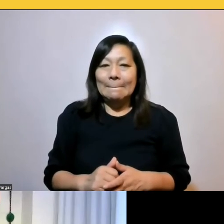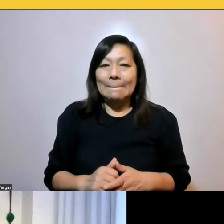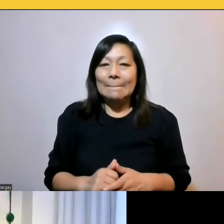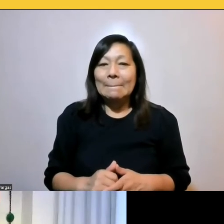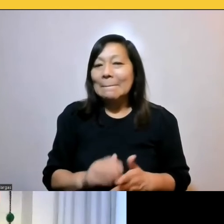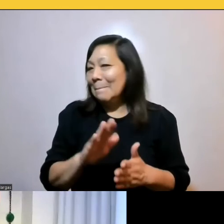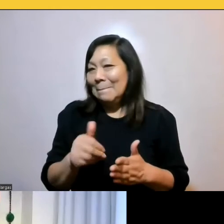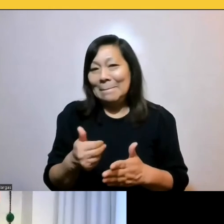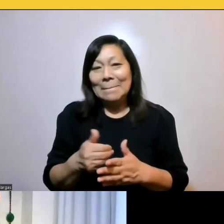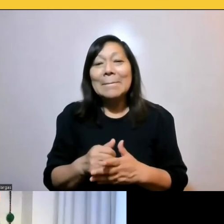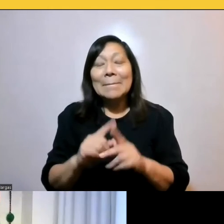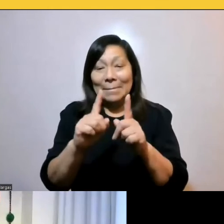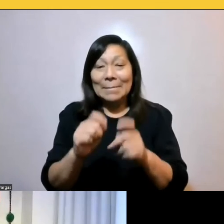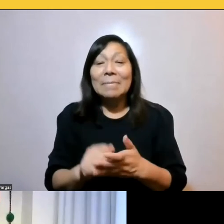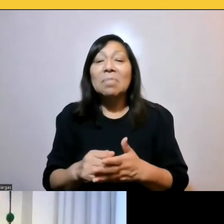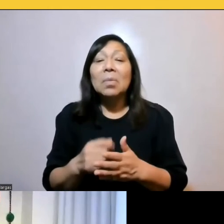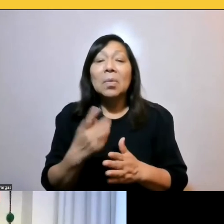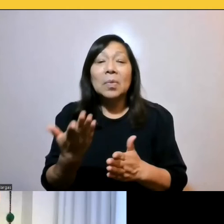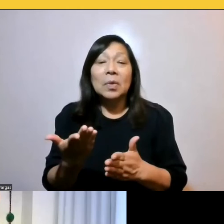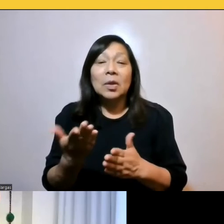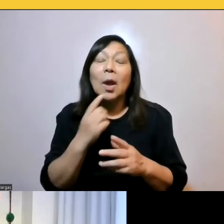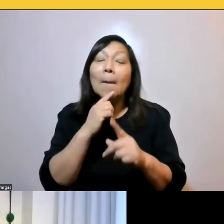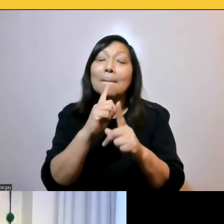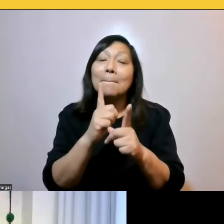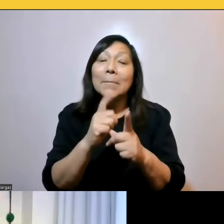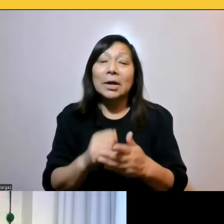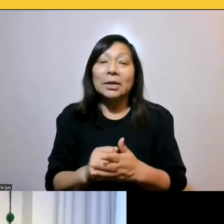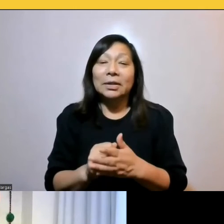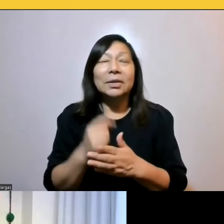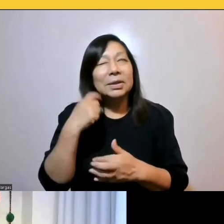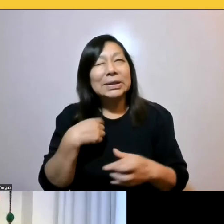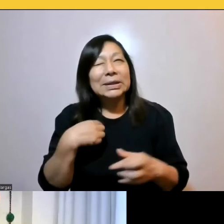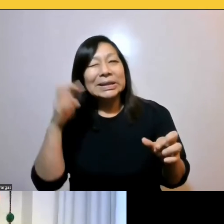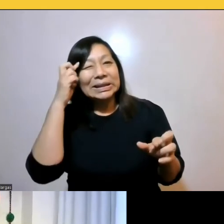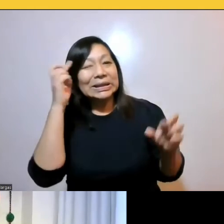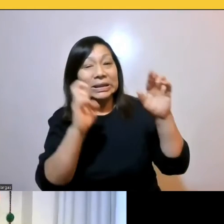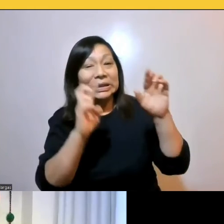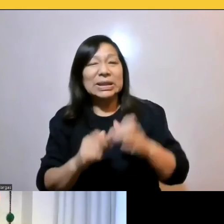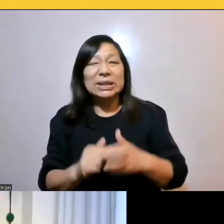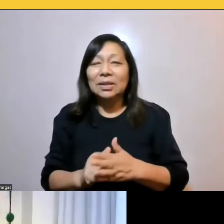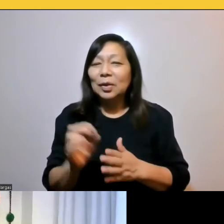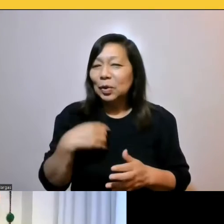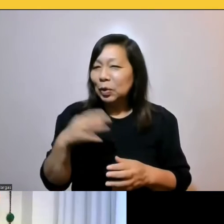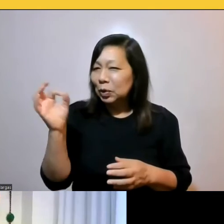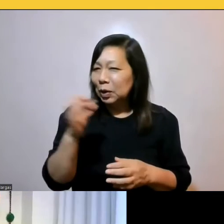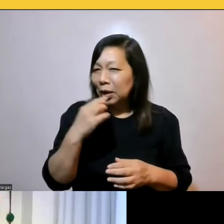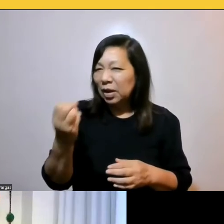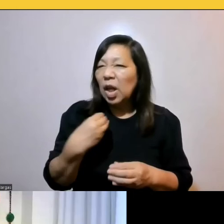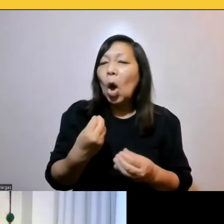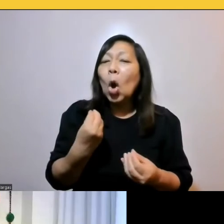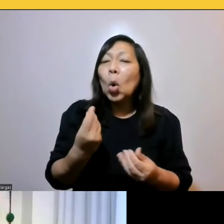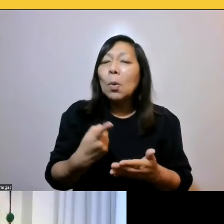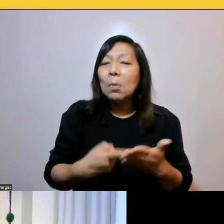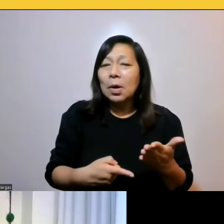Bueno, todas son interesantes. En mi caso, más que una consulta, es una duda. Creo que nunca me dijeron cómo tenía que